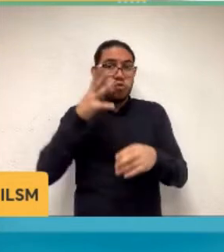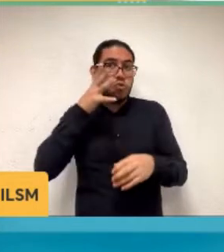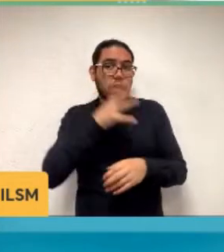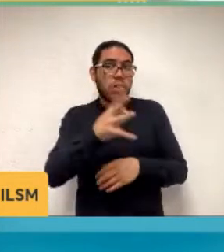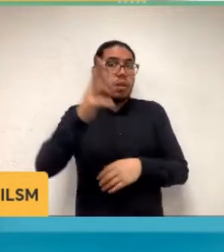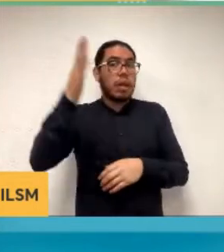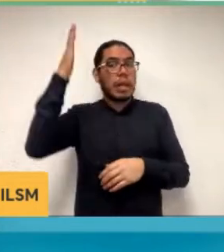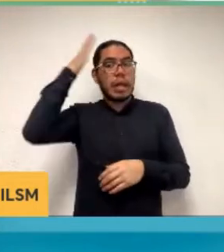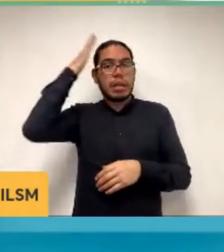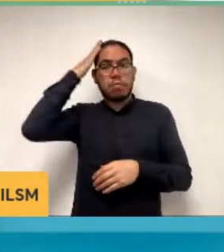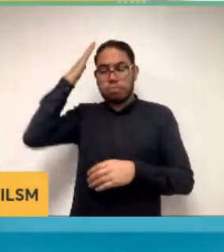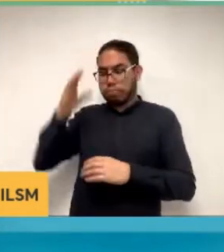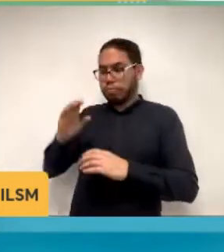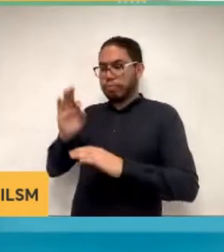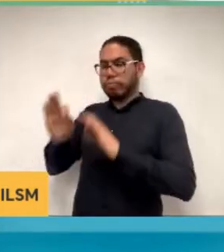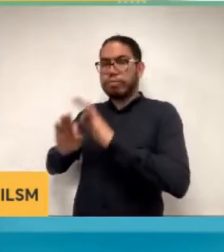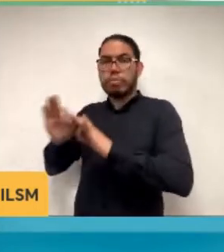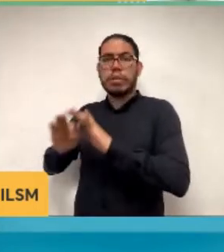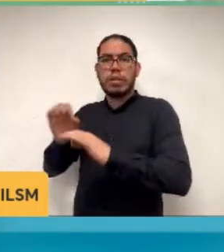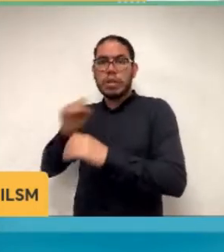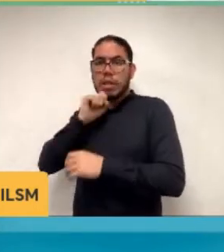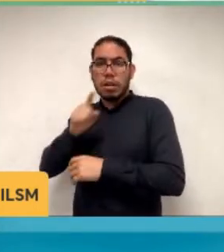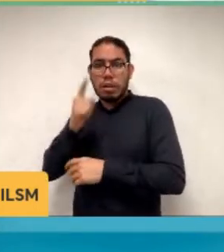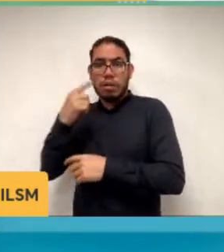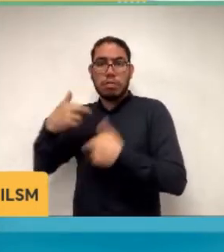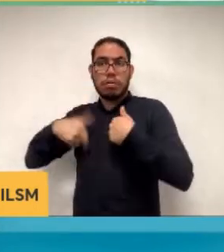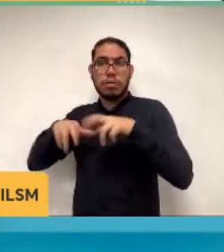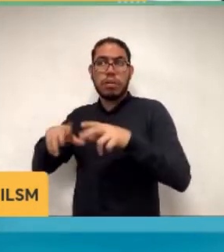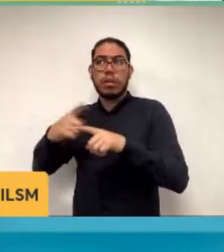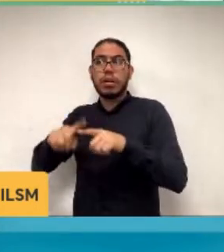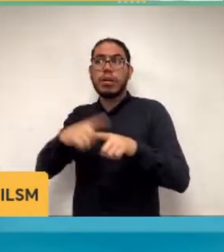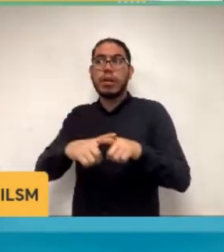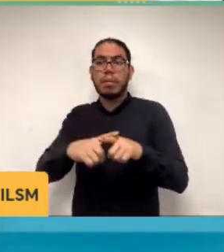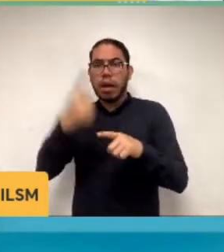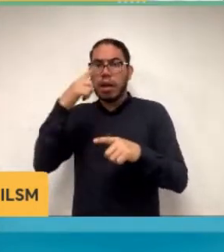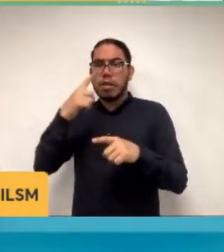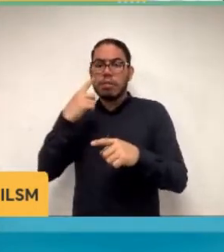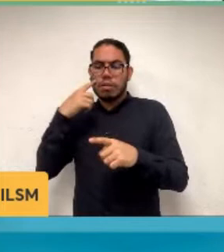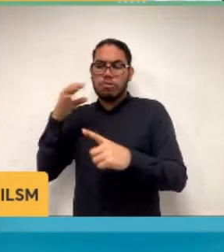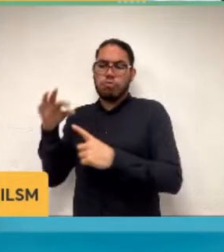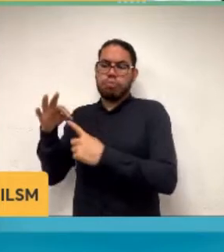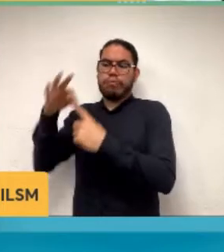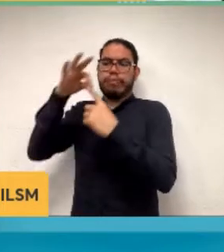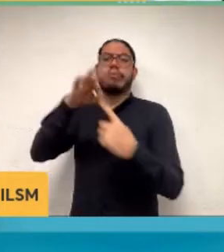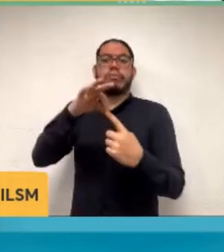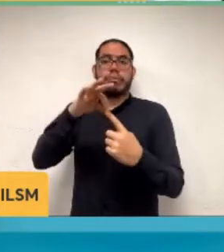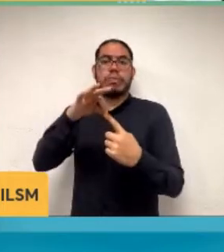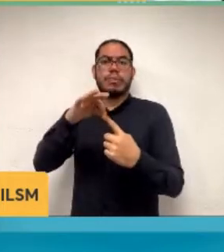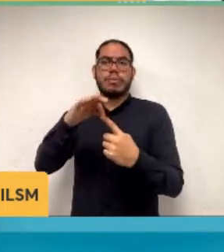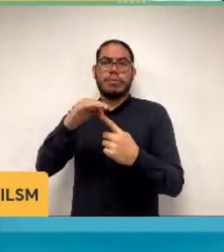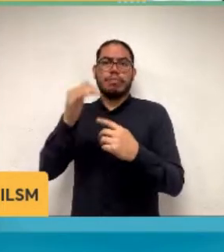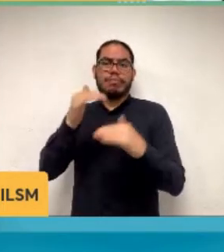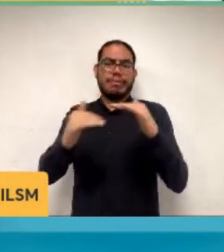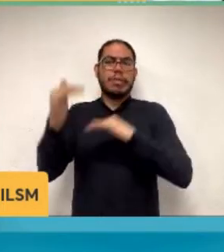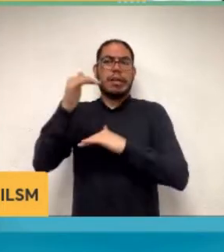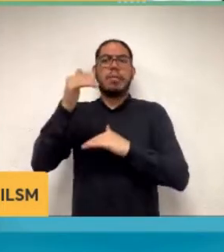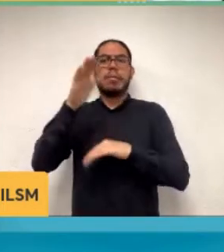que impulsa a mujeres profesionales a encontrar su voz y posicionarse mejor en su